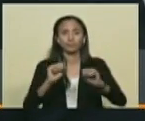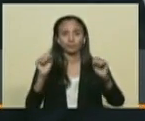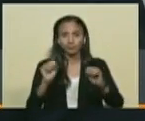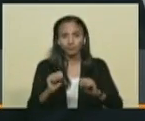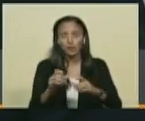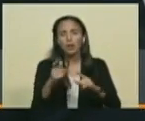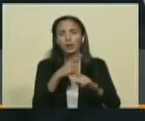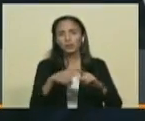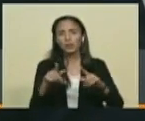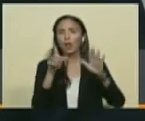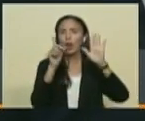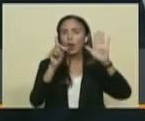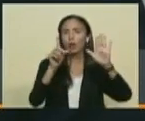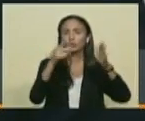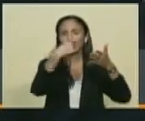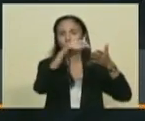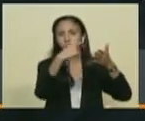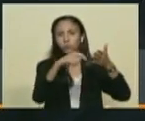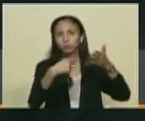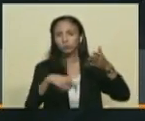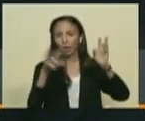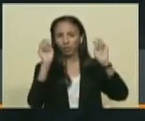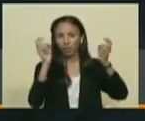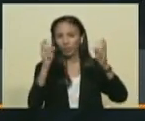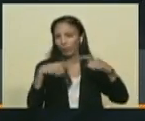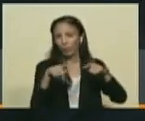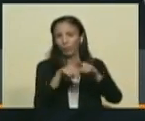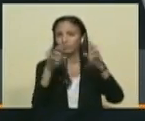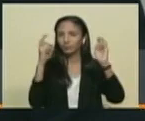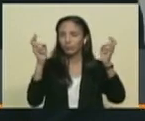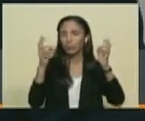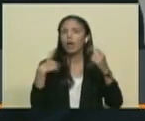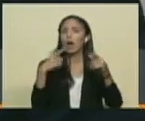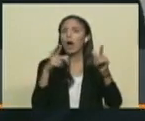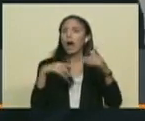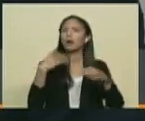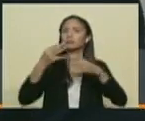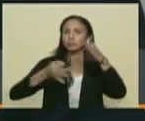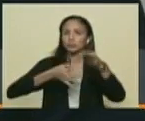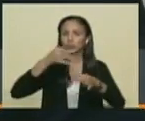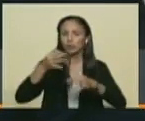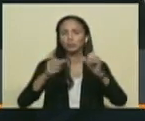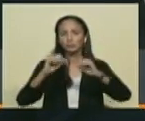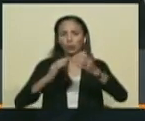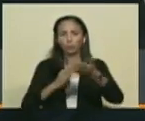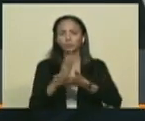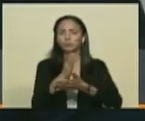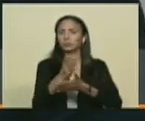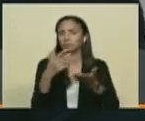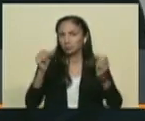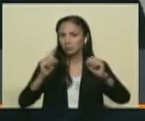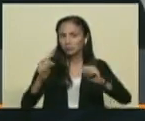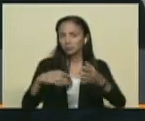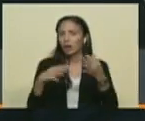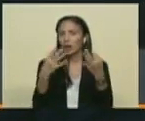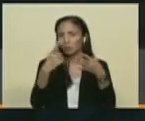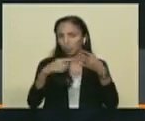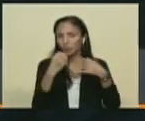Los 6 puntos han sido tratados y han habido avances significativos en muchos de